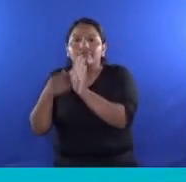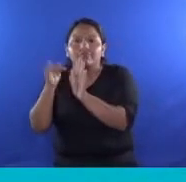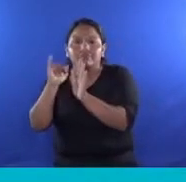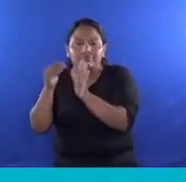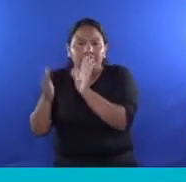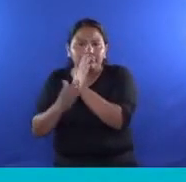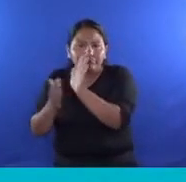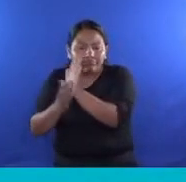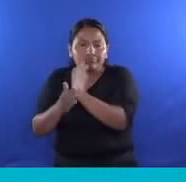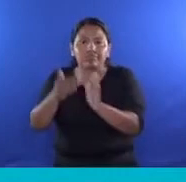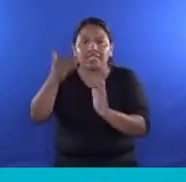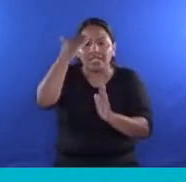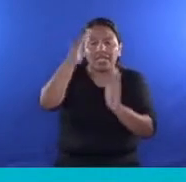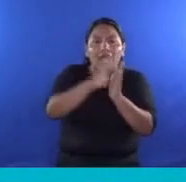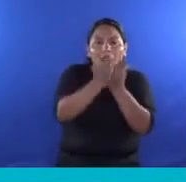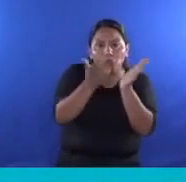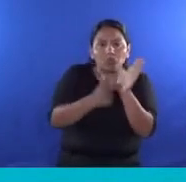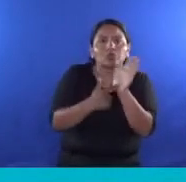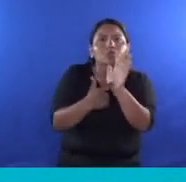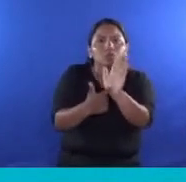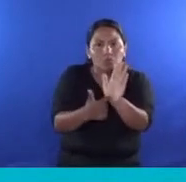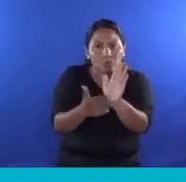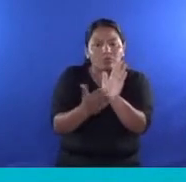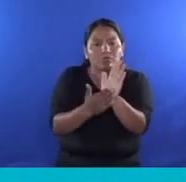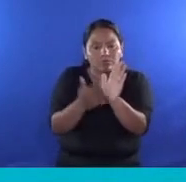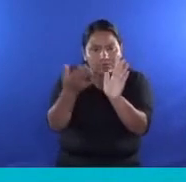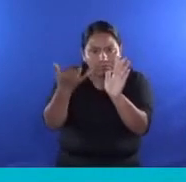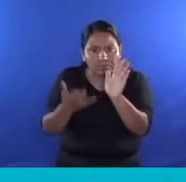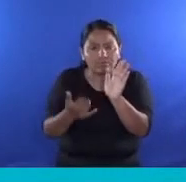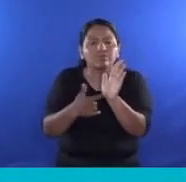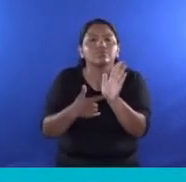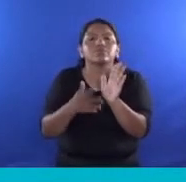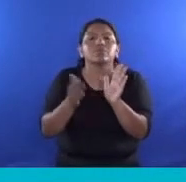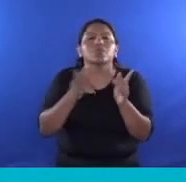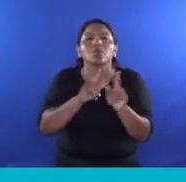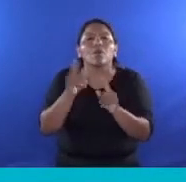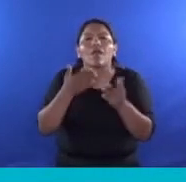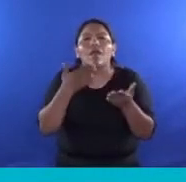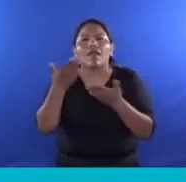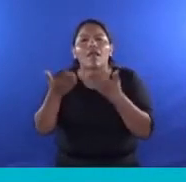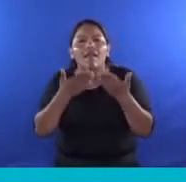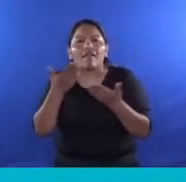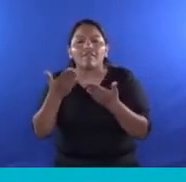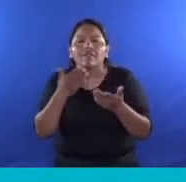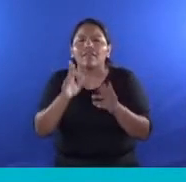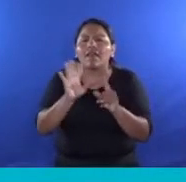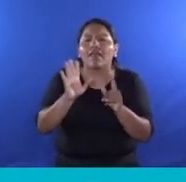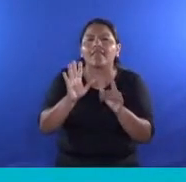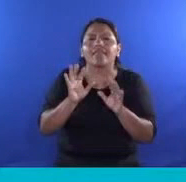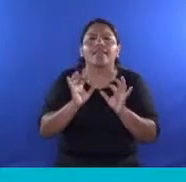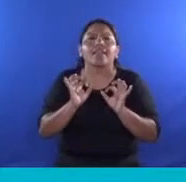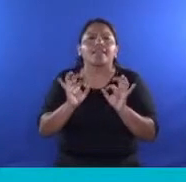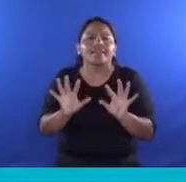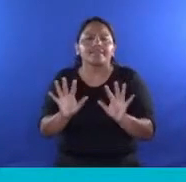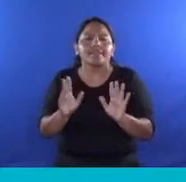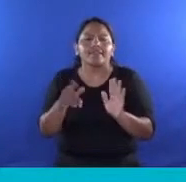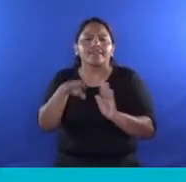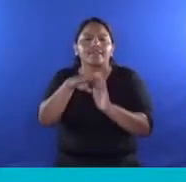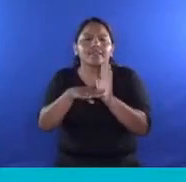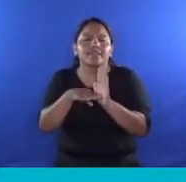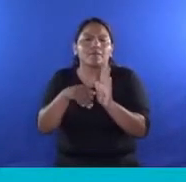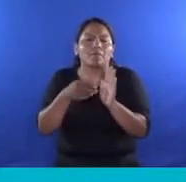la Constitución Provincial así lo prevé, no habla de ningún régimen de licencia en nuestras